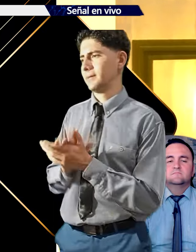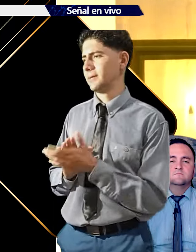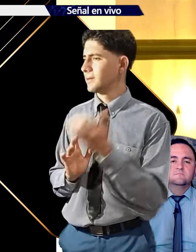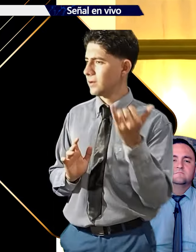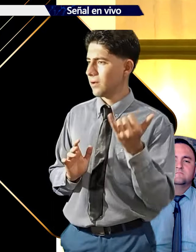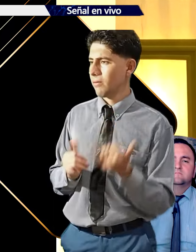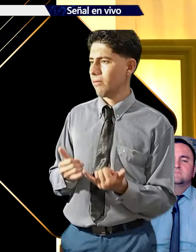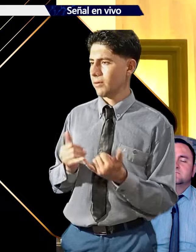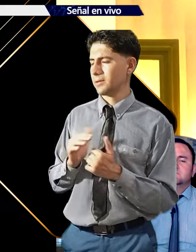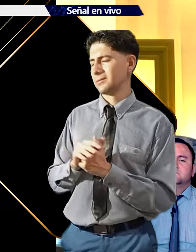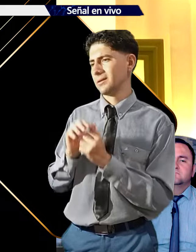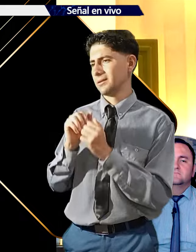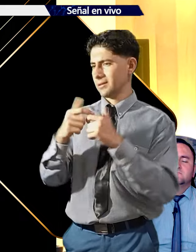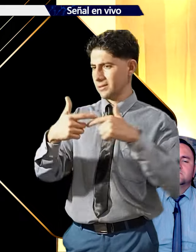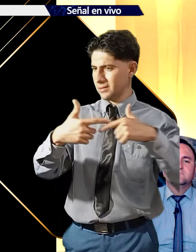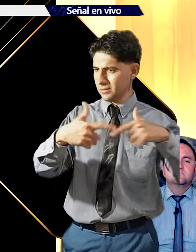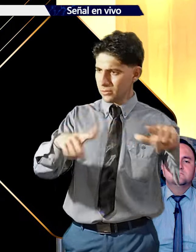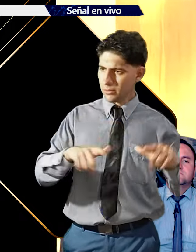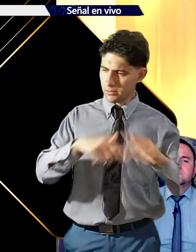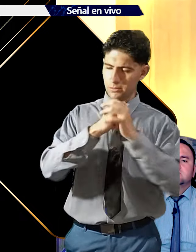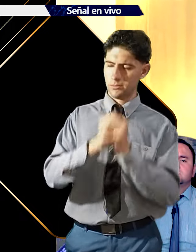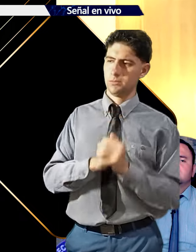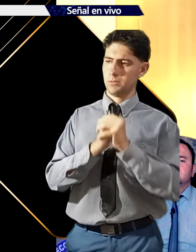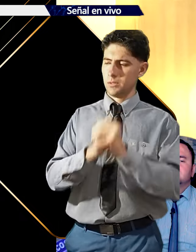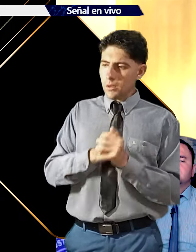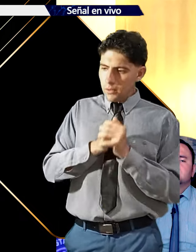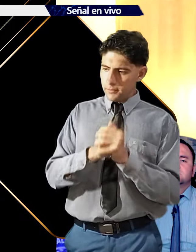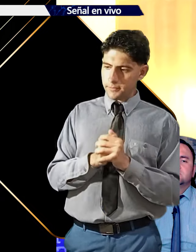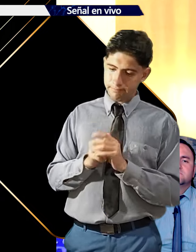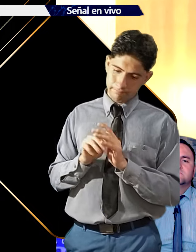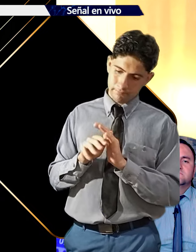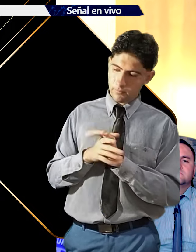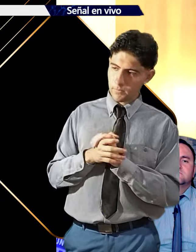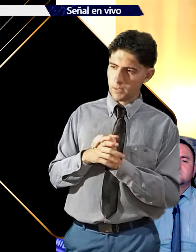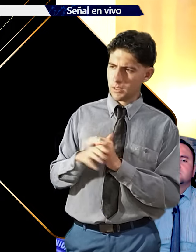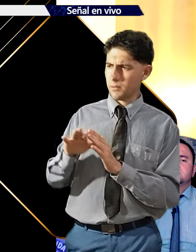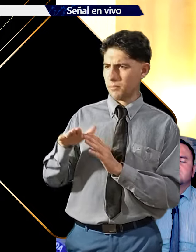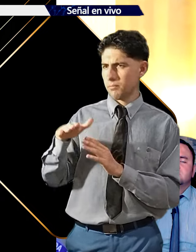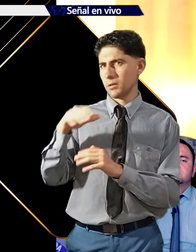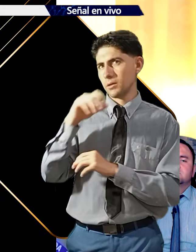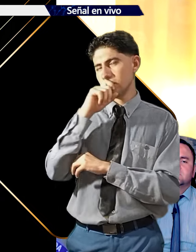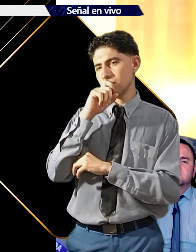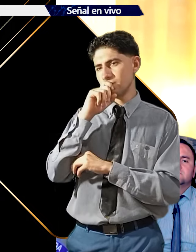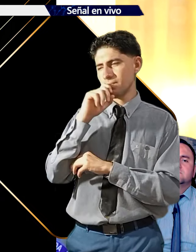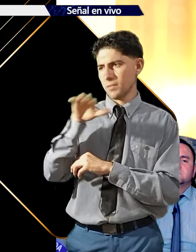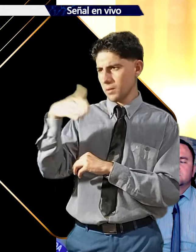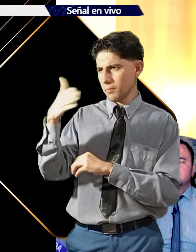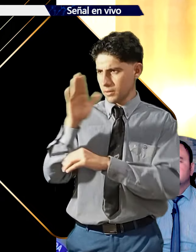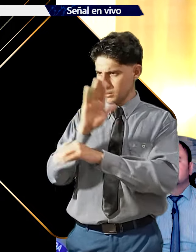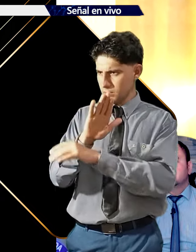el hermano Zúñiga está en su cuarto de oración, y entonces si usted quiere, mija, pues